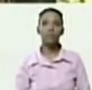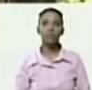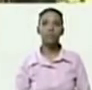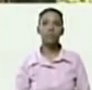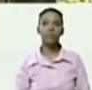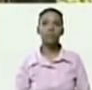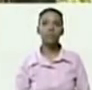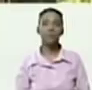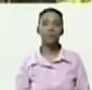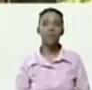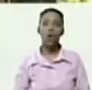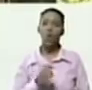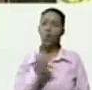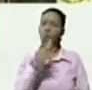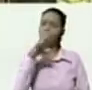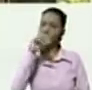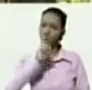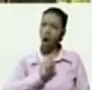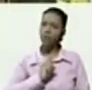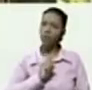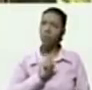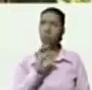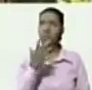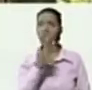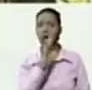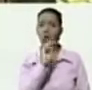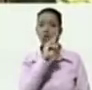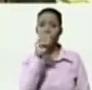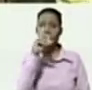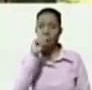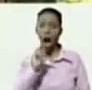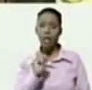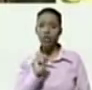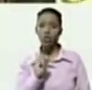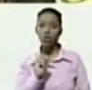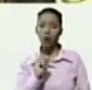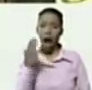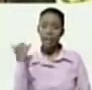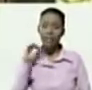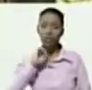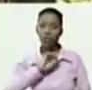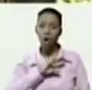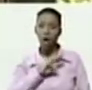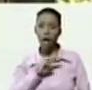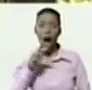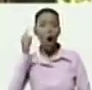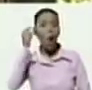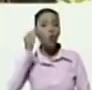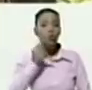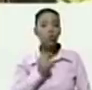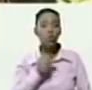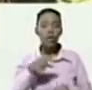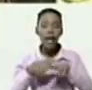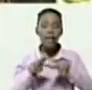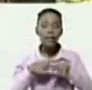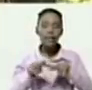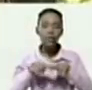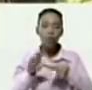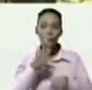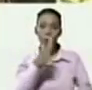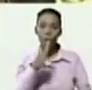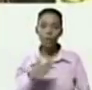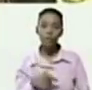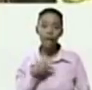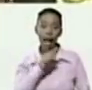¿Y cuántos años? 200 años. Era un niño, Antonio José de Sucre. Fue un